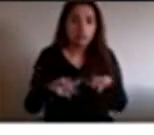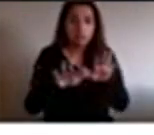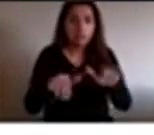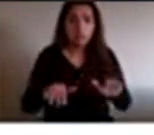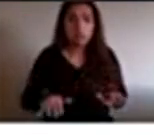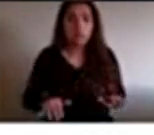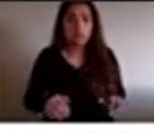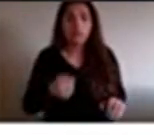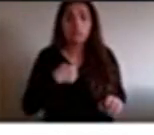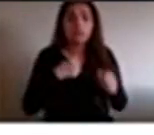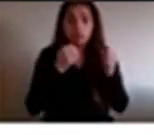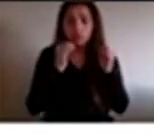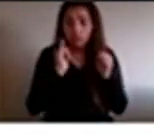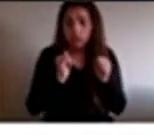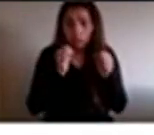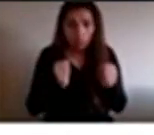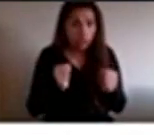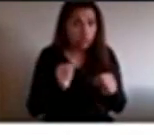con discapacidad.